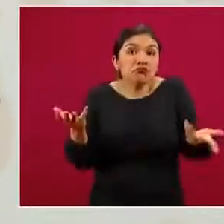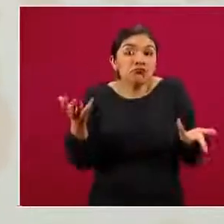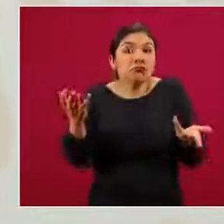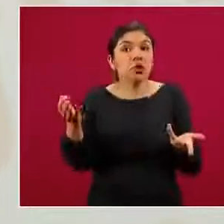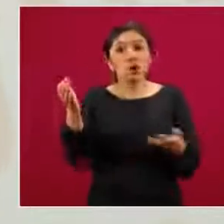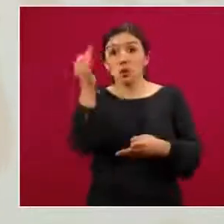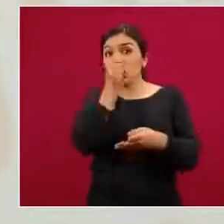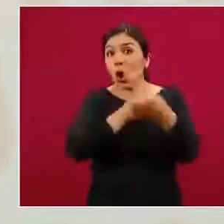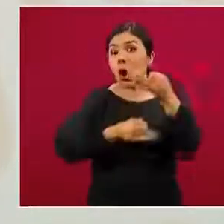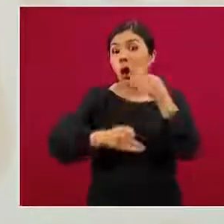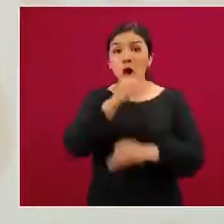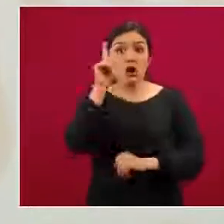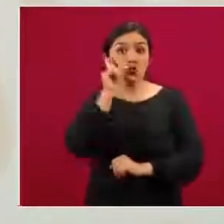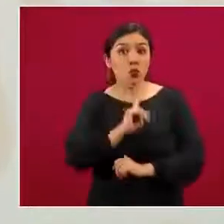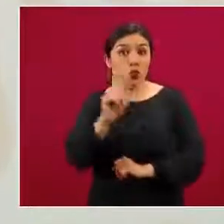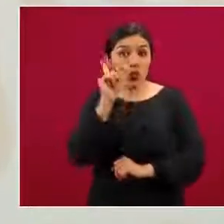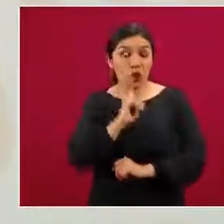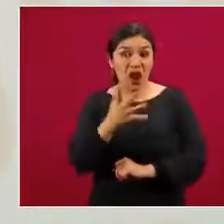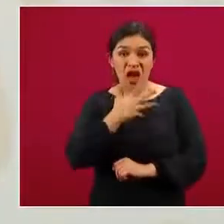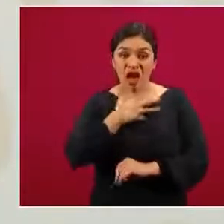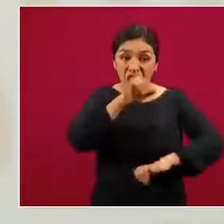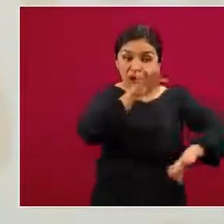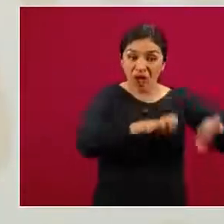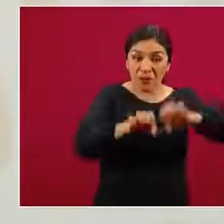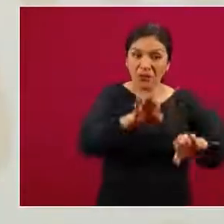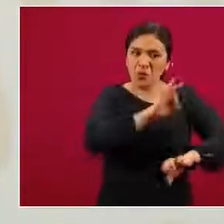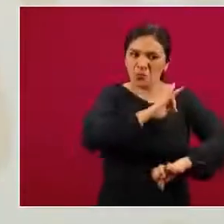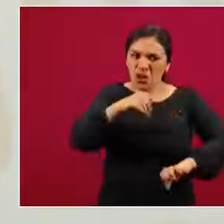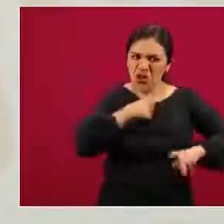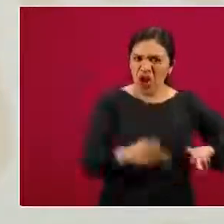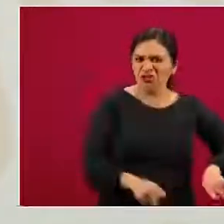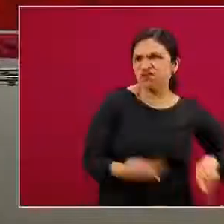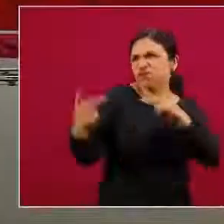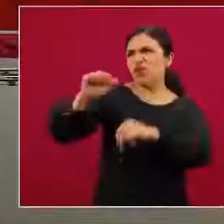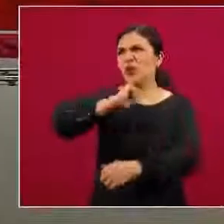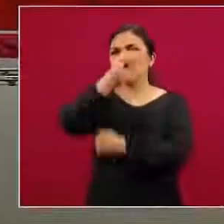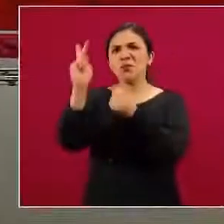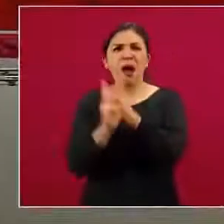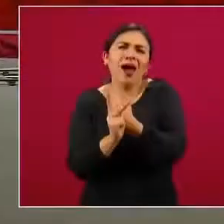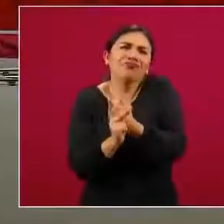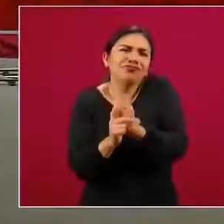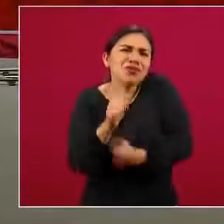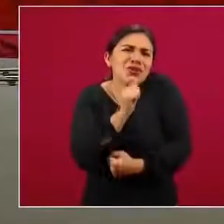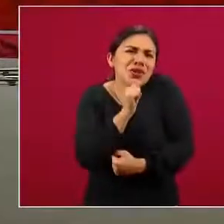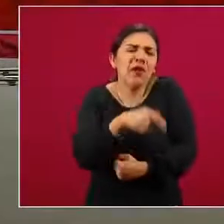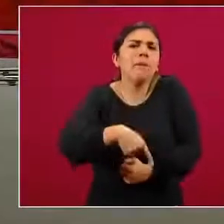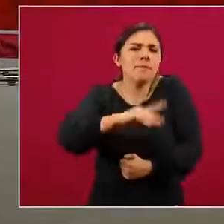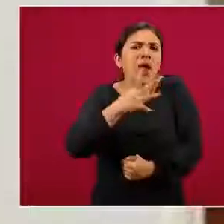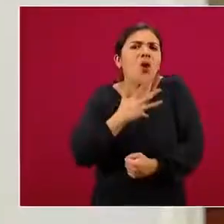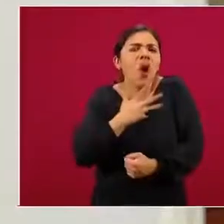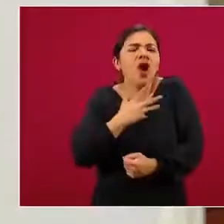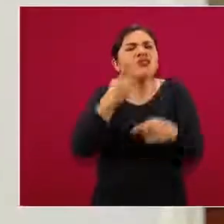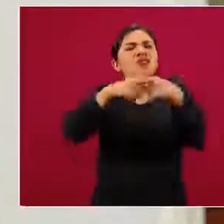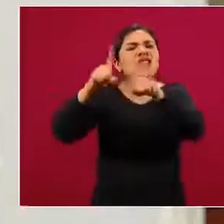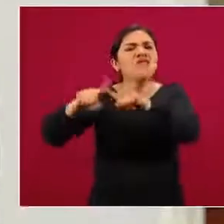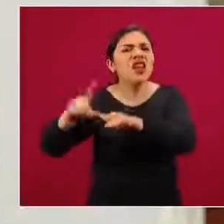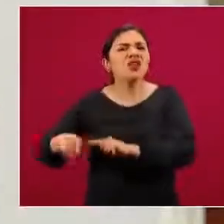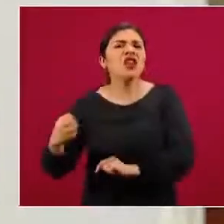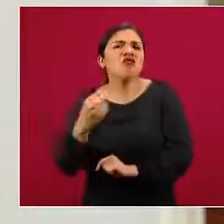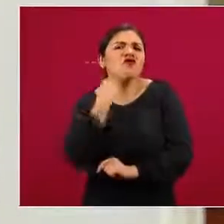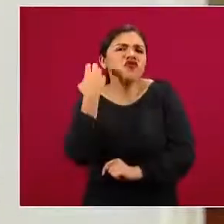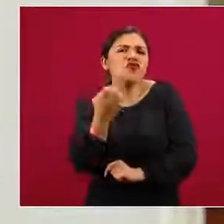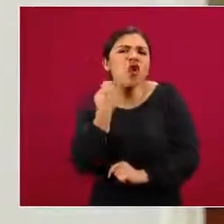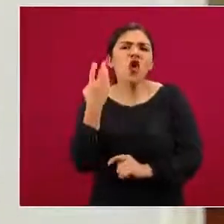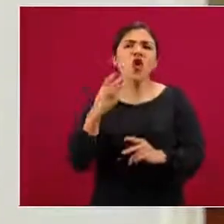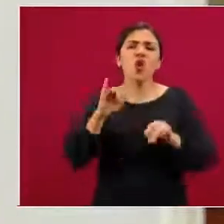no todas las mujeres empresarias están listas para cerrar negocios, tendremos una serie de eventos y de